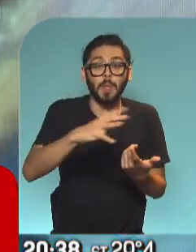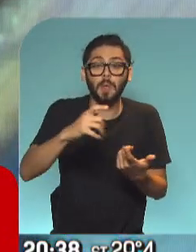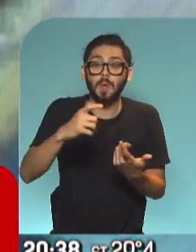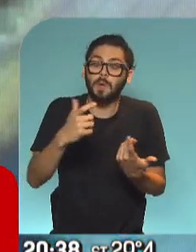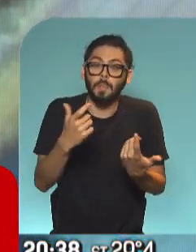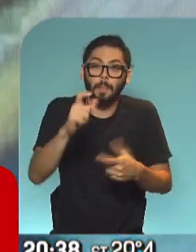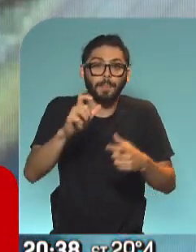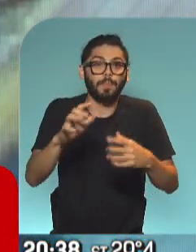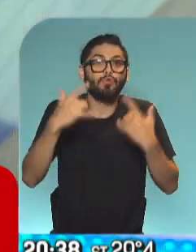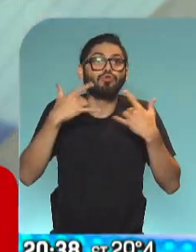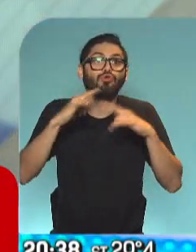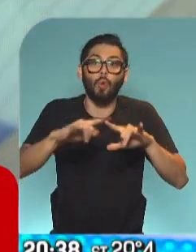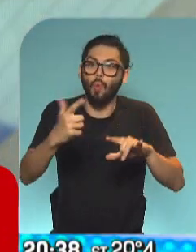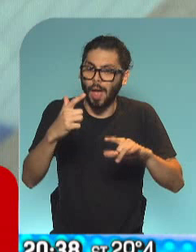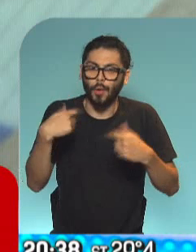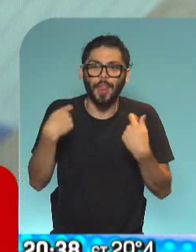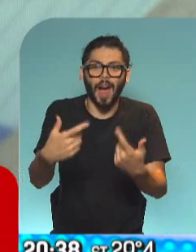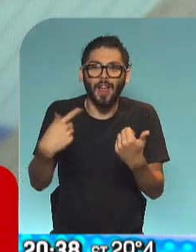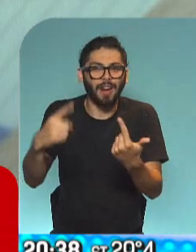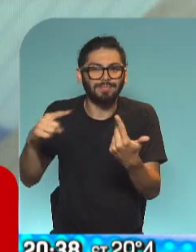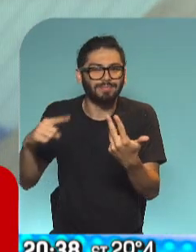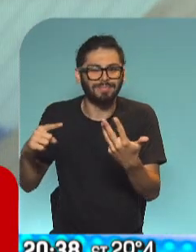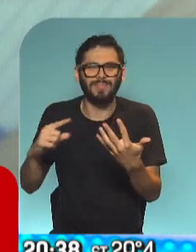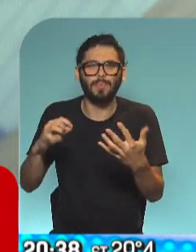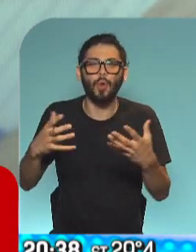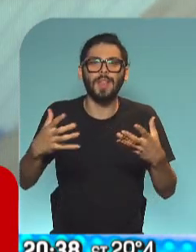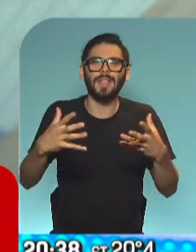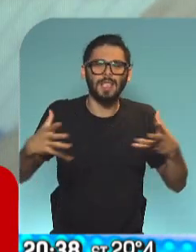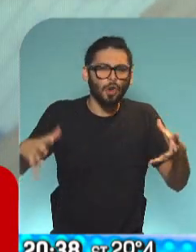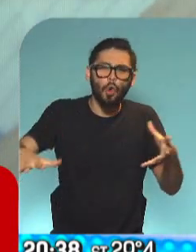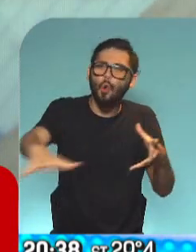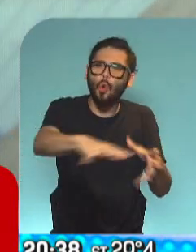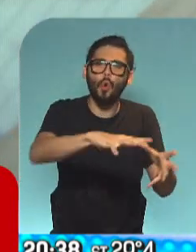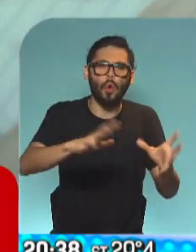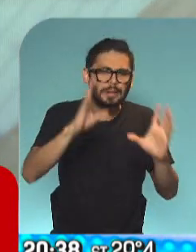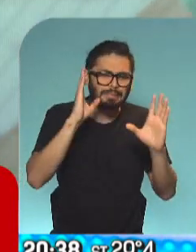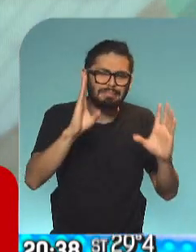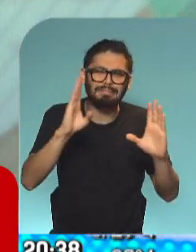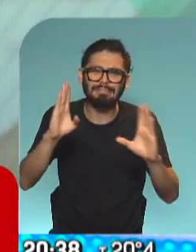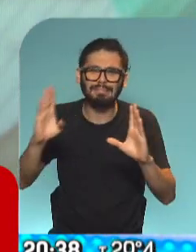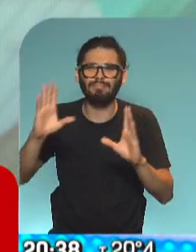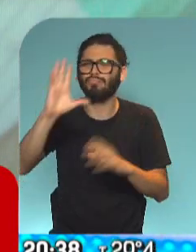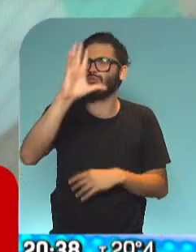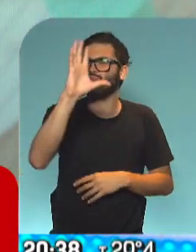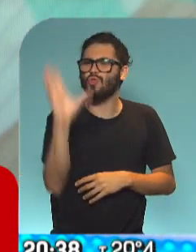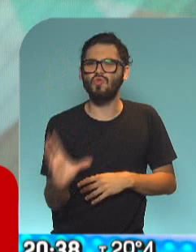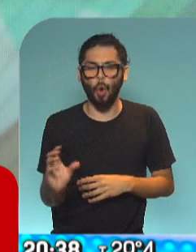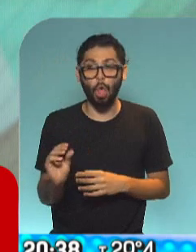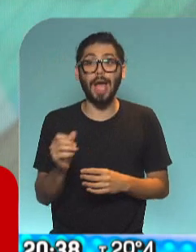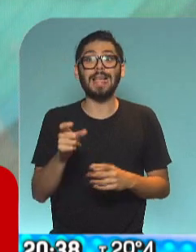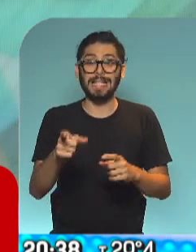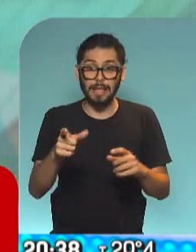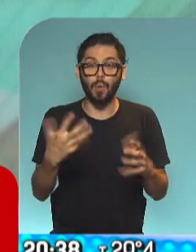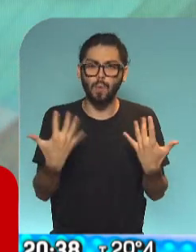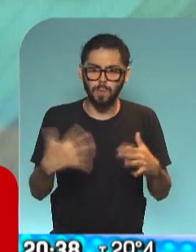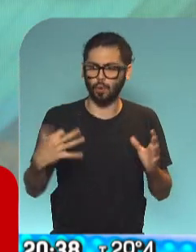de acompañar a cada argentino, a cada familia, a cada sector de la comunidad, a cada rincón de la Argentina, fue algo que hubo que